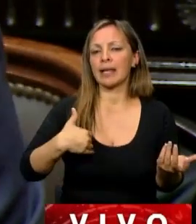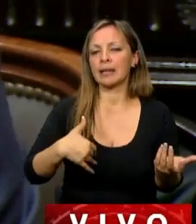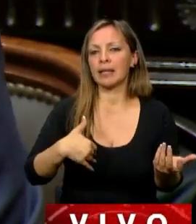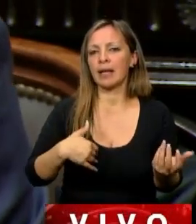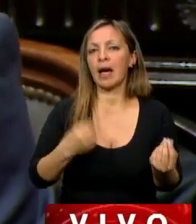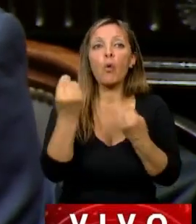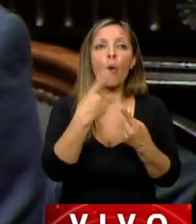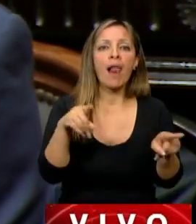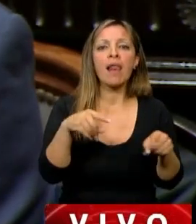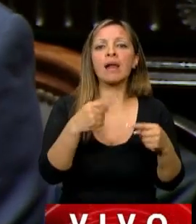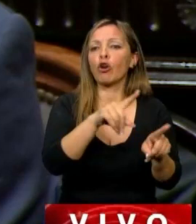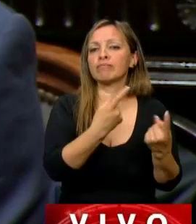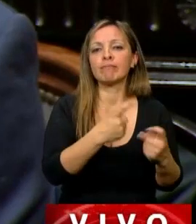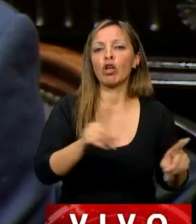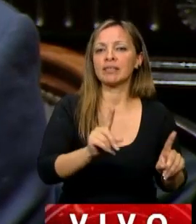norte que no necesita la Argentina.